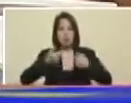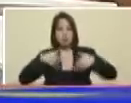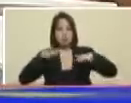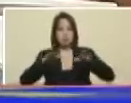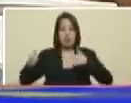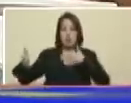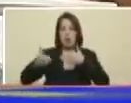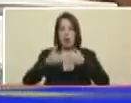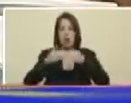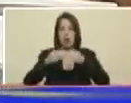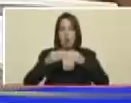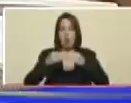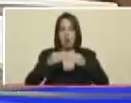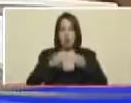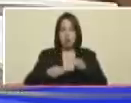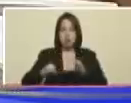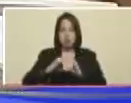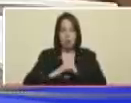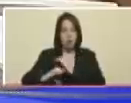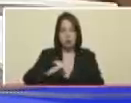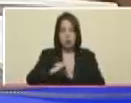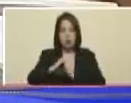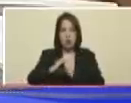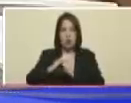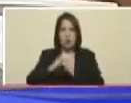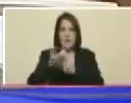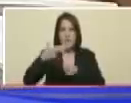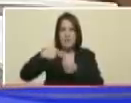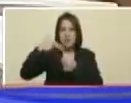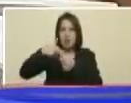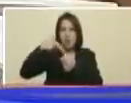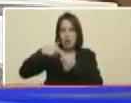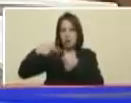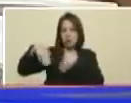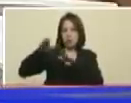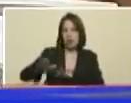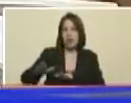oleoductos, pararon los pozos petroleros.